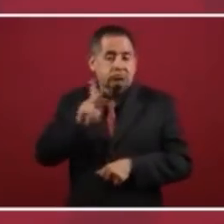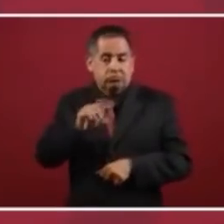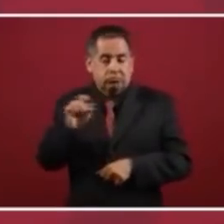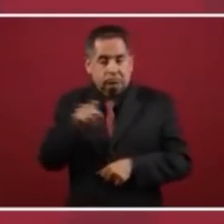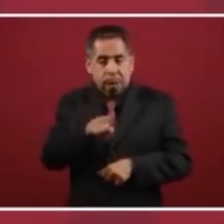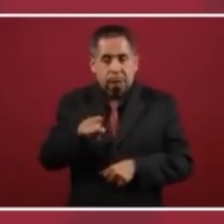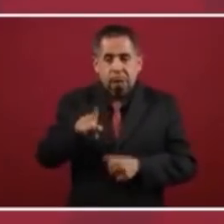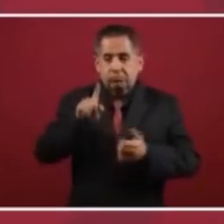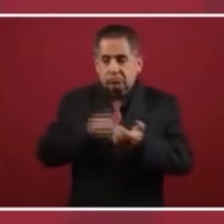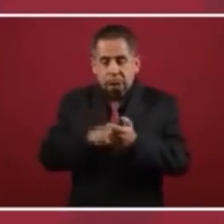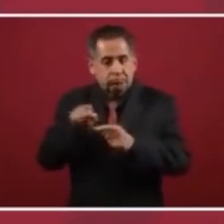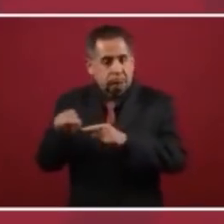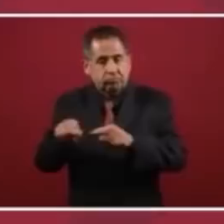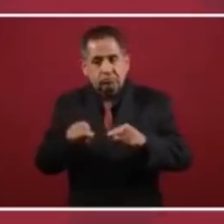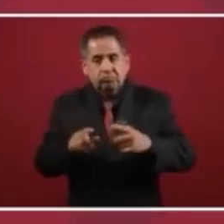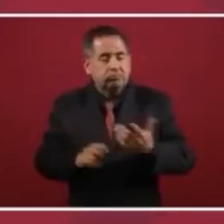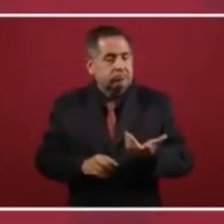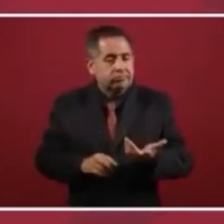contaran